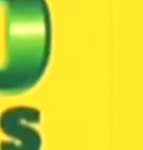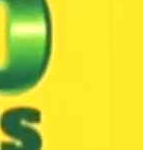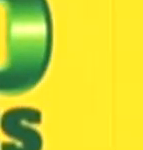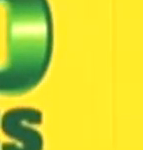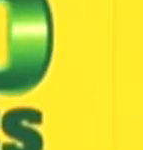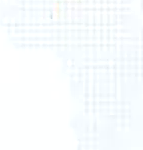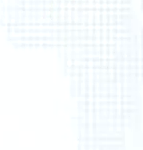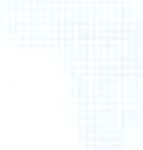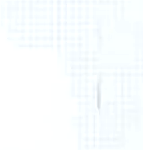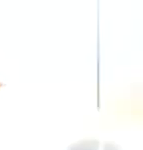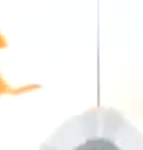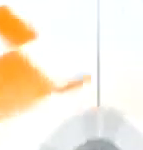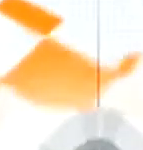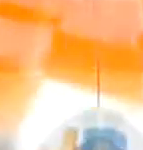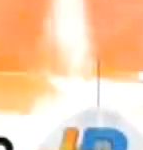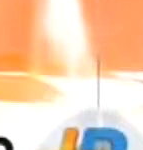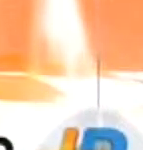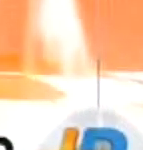Vigilada Supersalud.